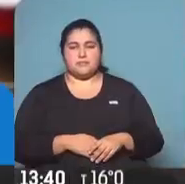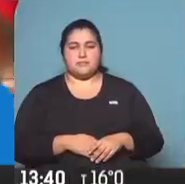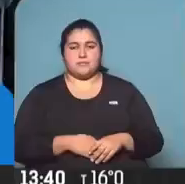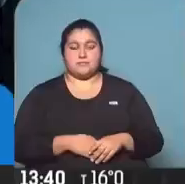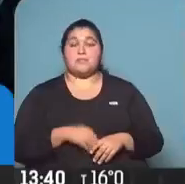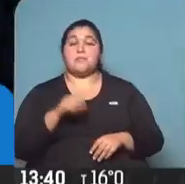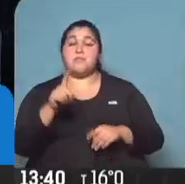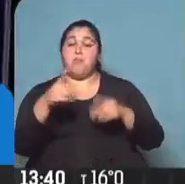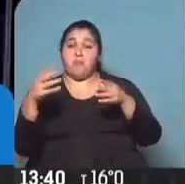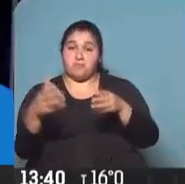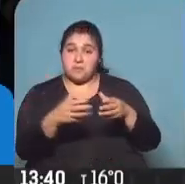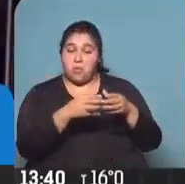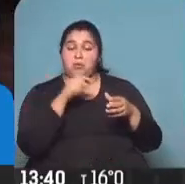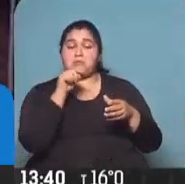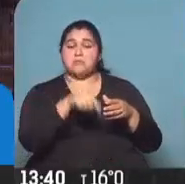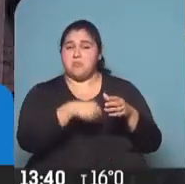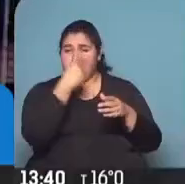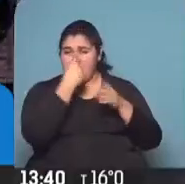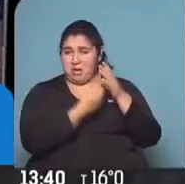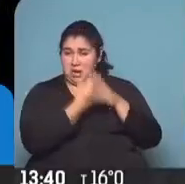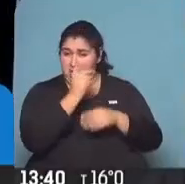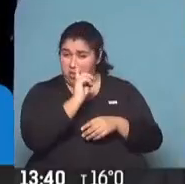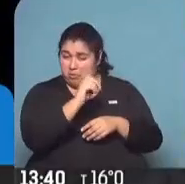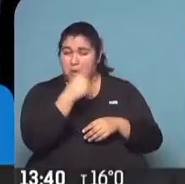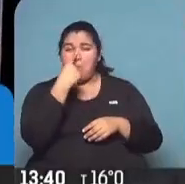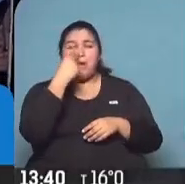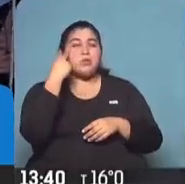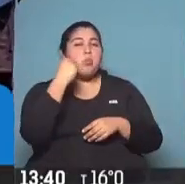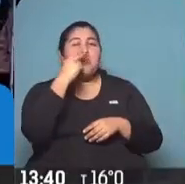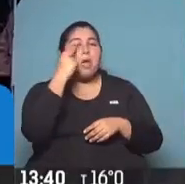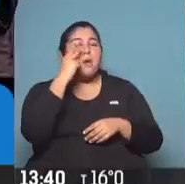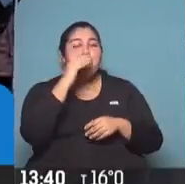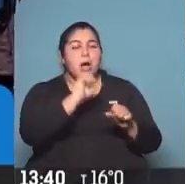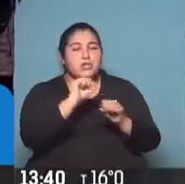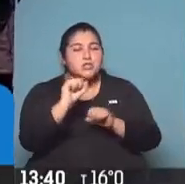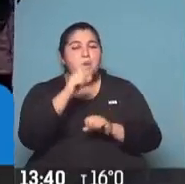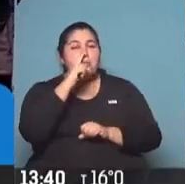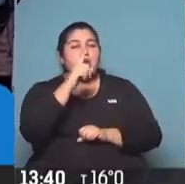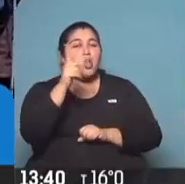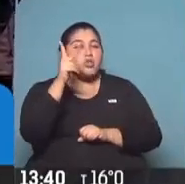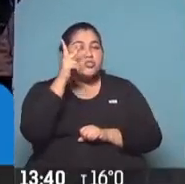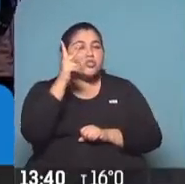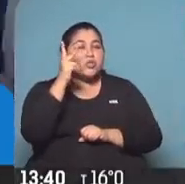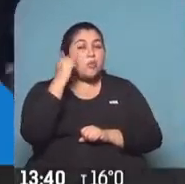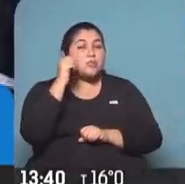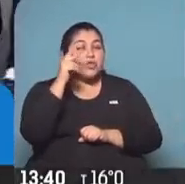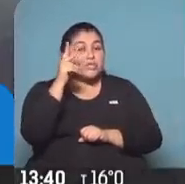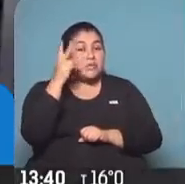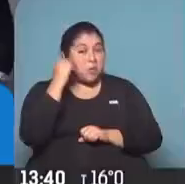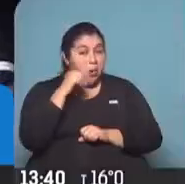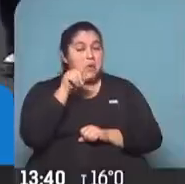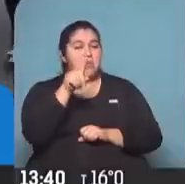esta agrupación fue creada el 29 de mayo de 1989 en una unidad